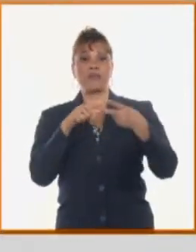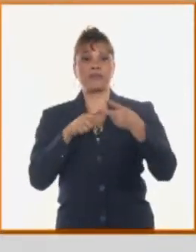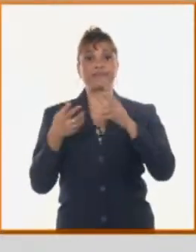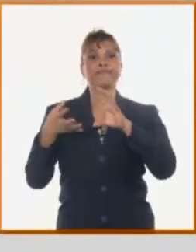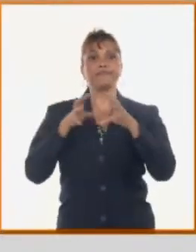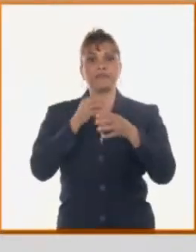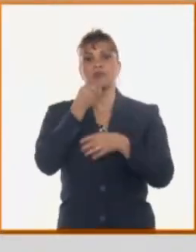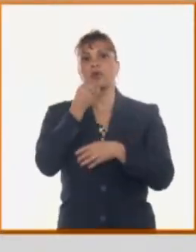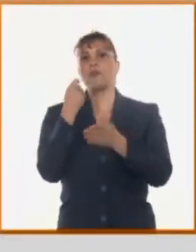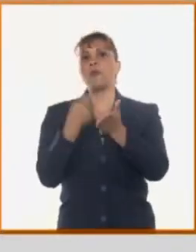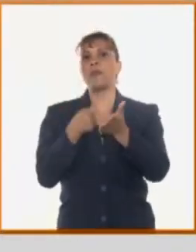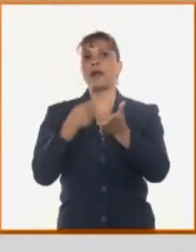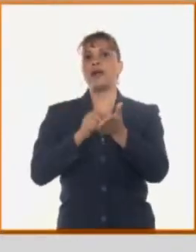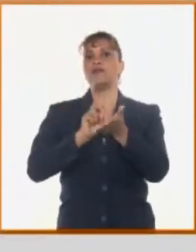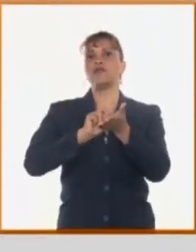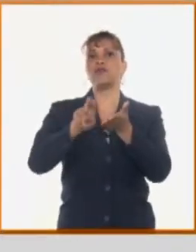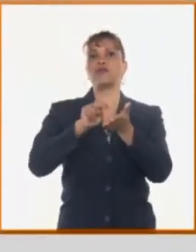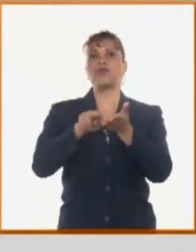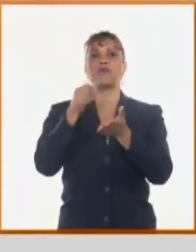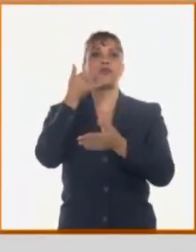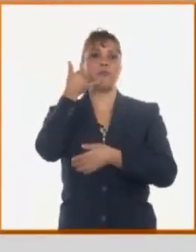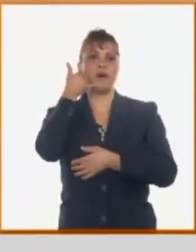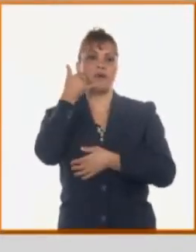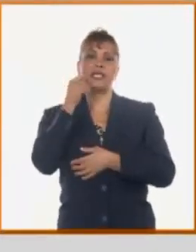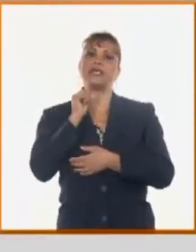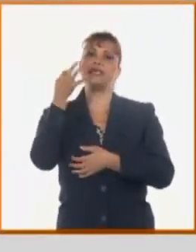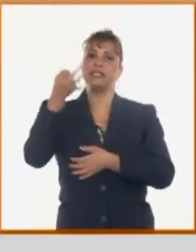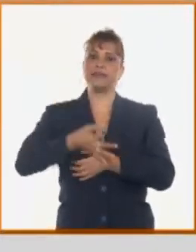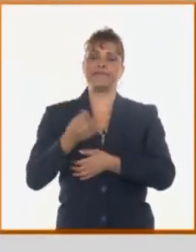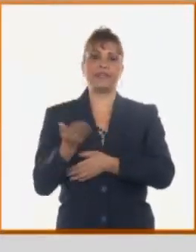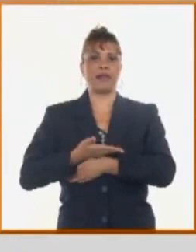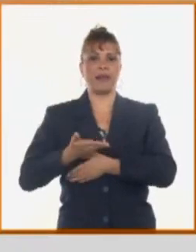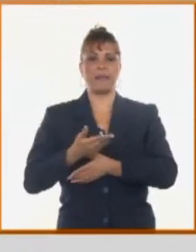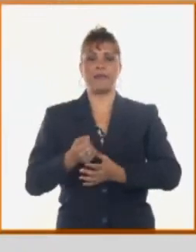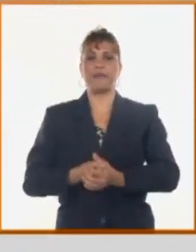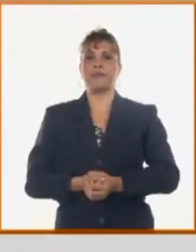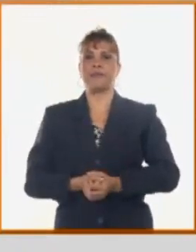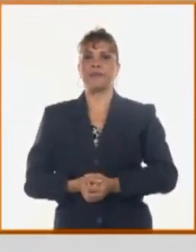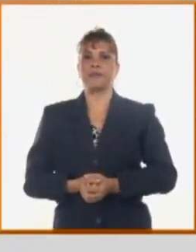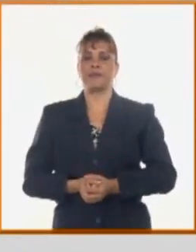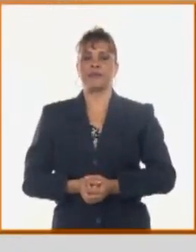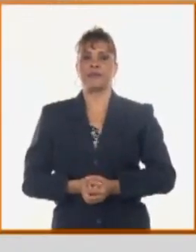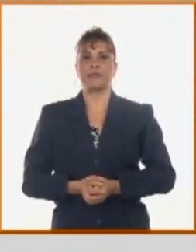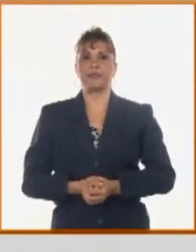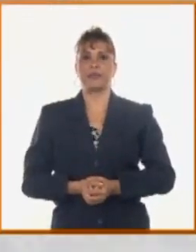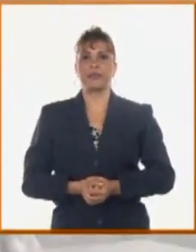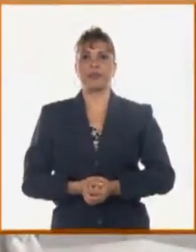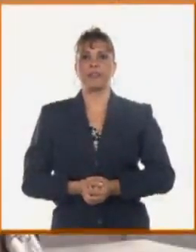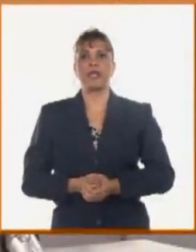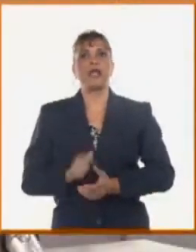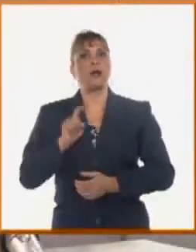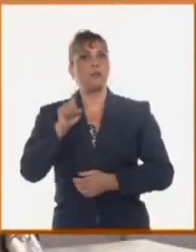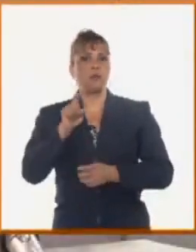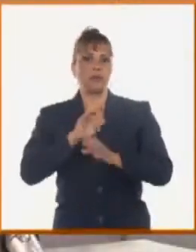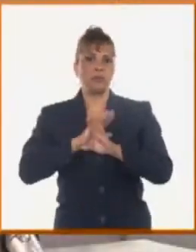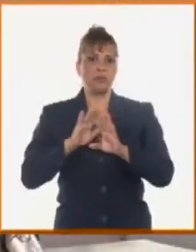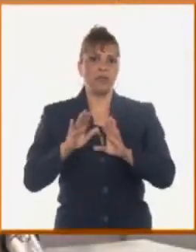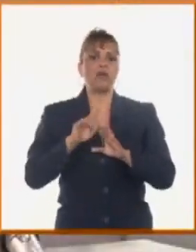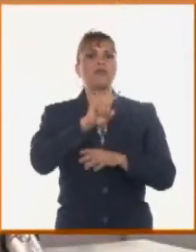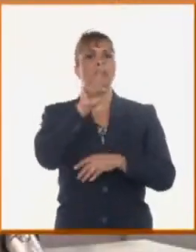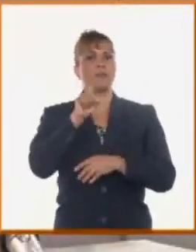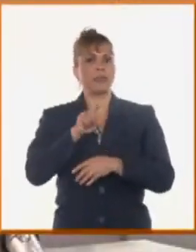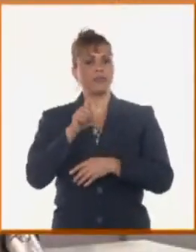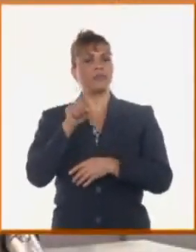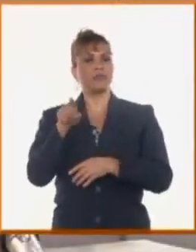pagos fueran seguros, rápidos y ágiles, que nos pusieran en mejor situación. Y, bueno, por último, creo que era una pregunta que se